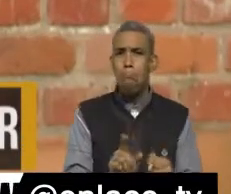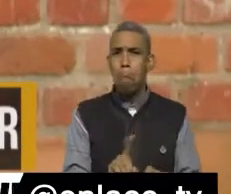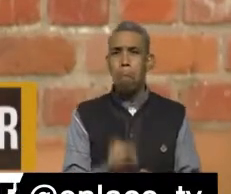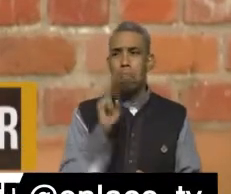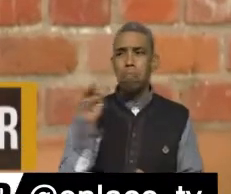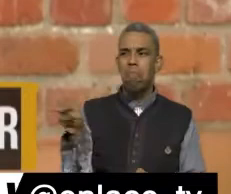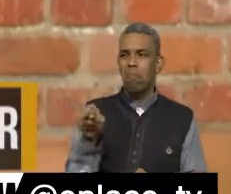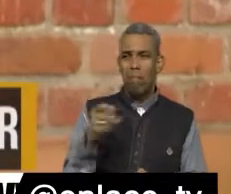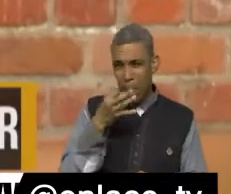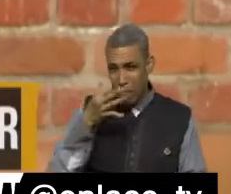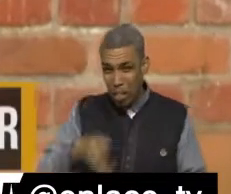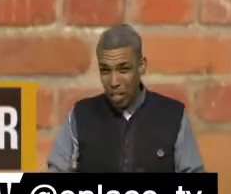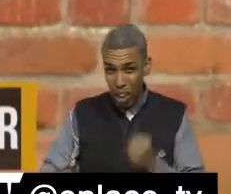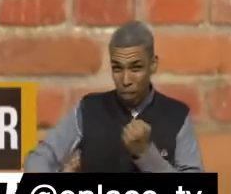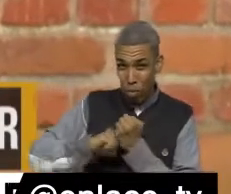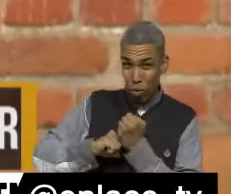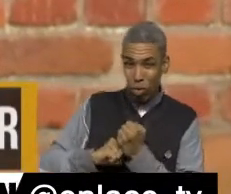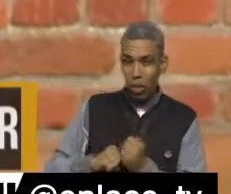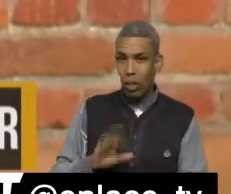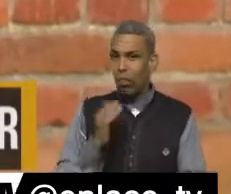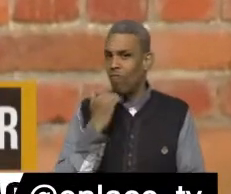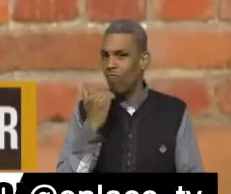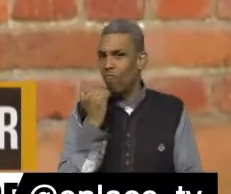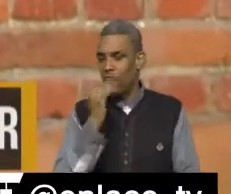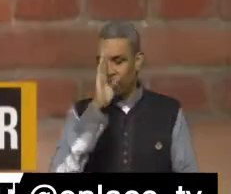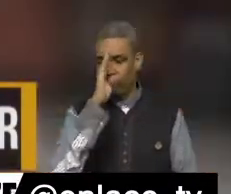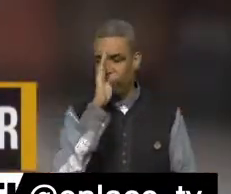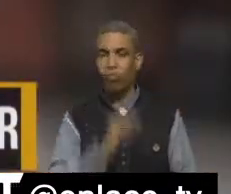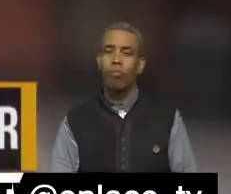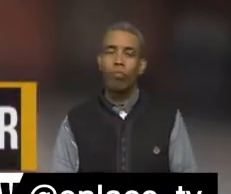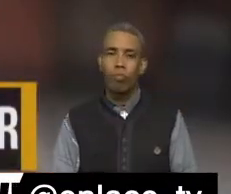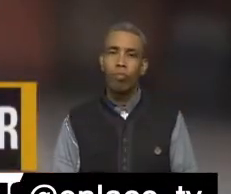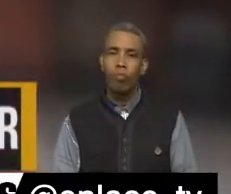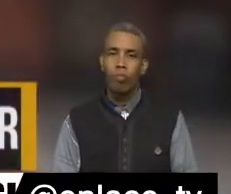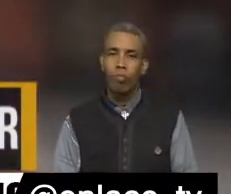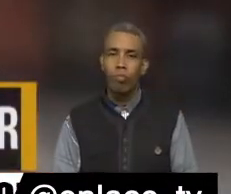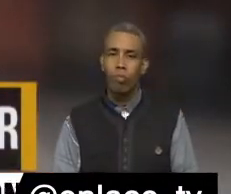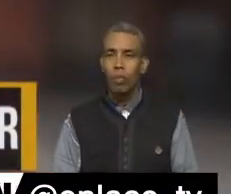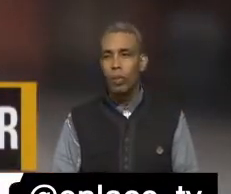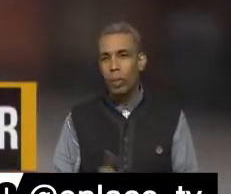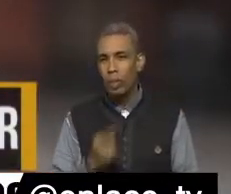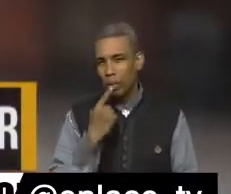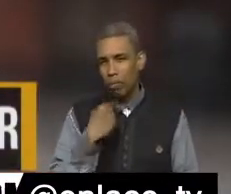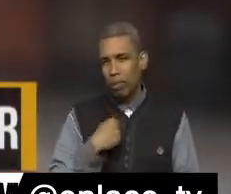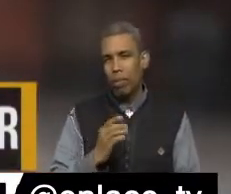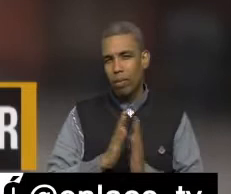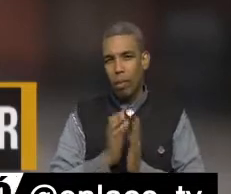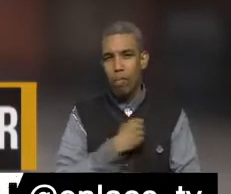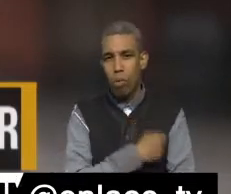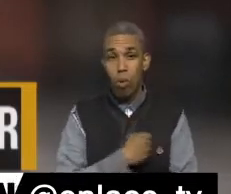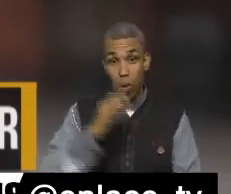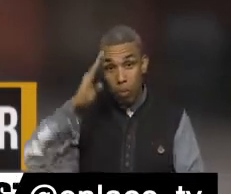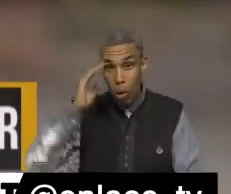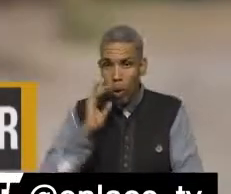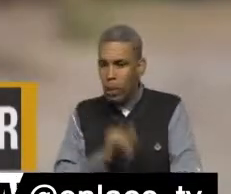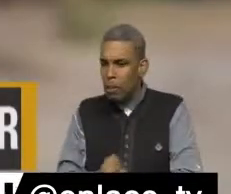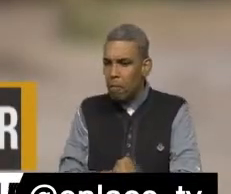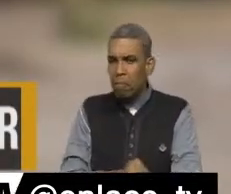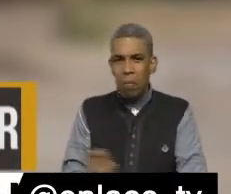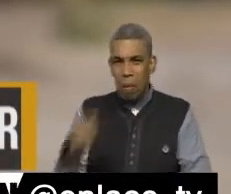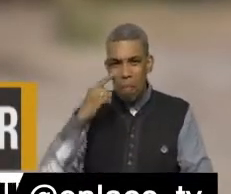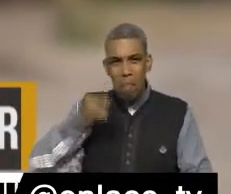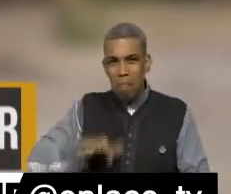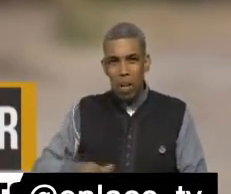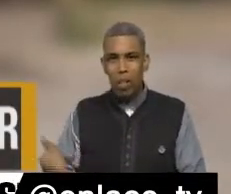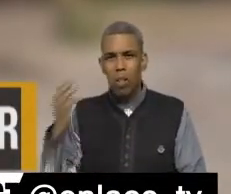seguridad que hace la policía o etcétera en estos casos? Se le pidió mayor compromiso y vigilancia a las autoridades porque al parecer ya son varios